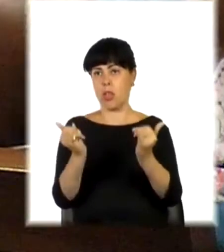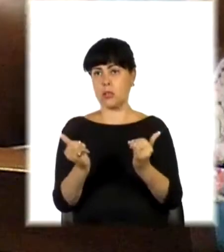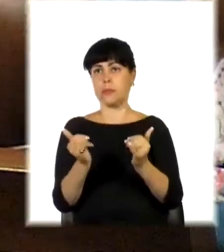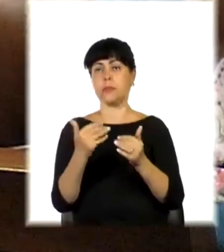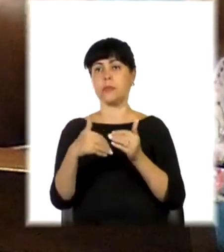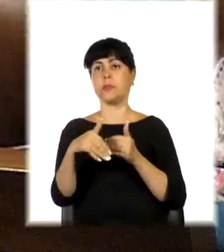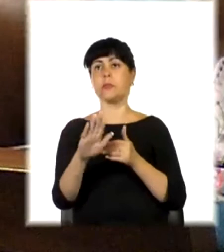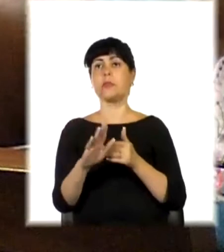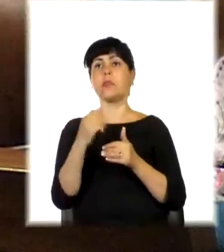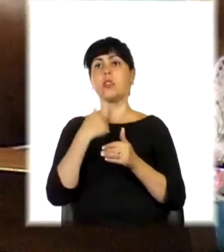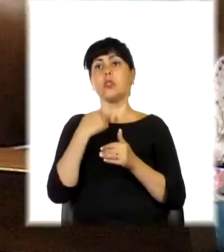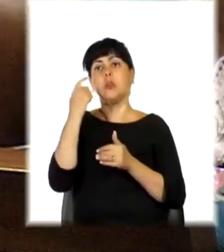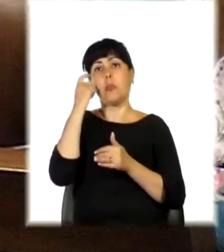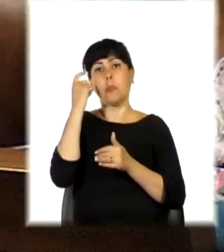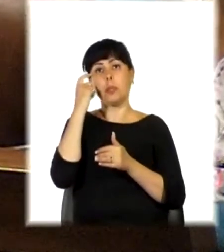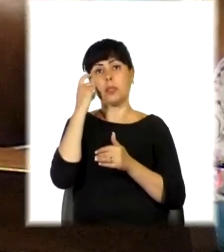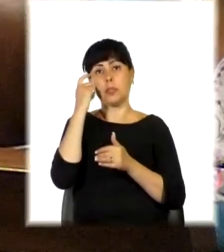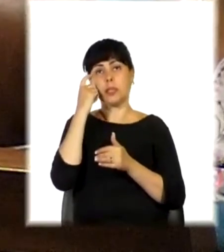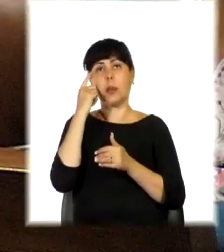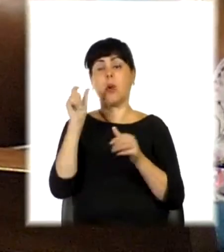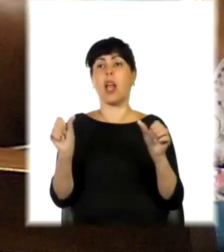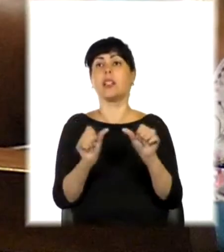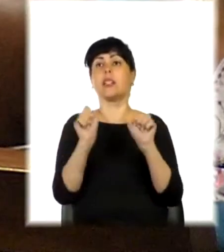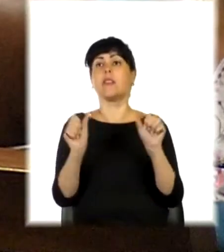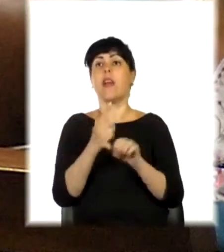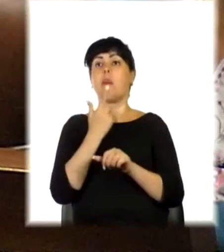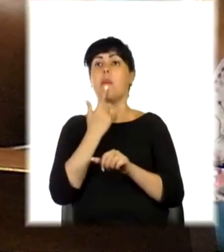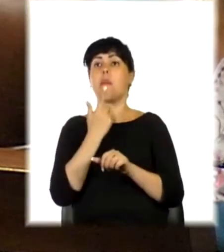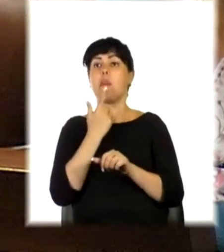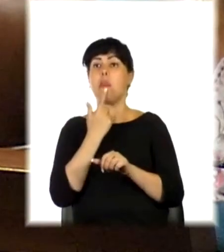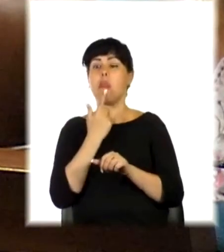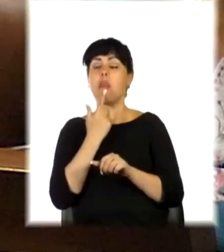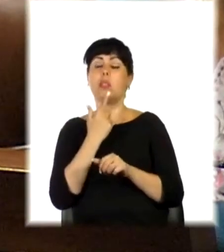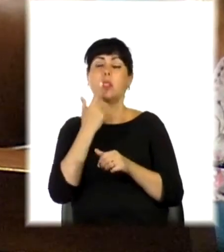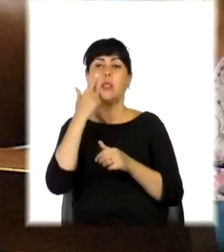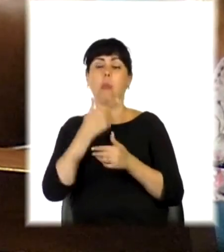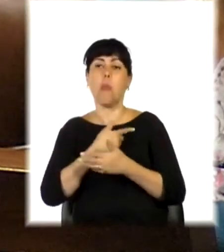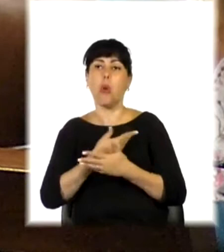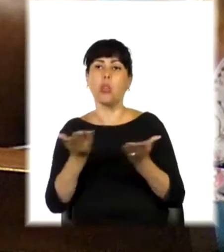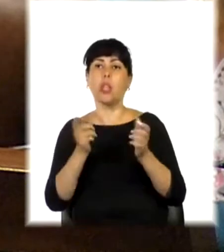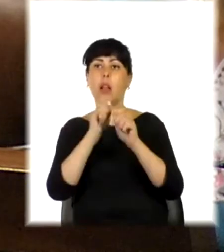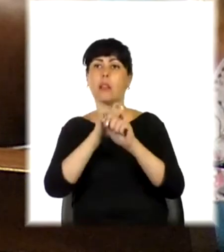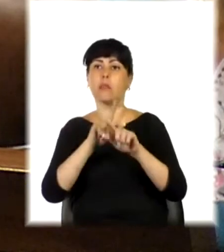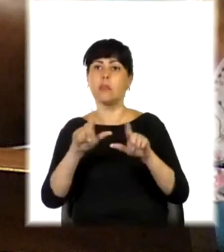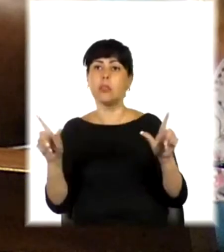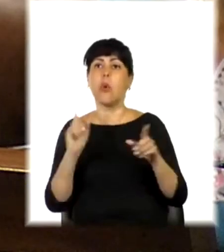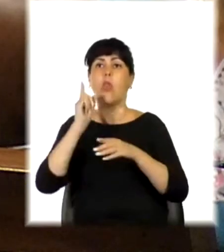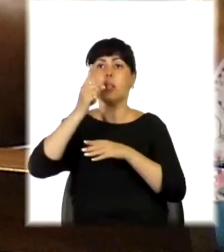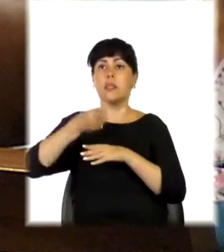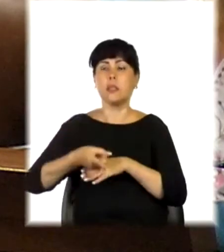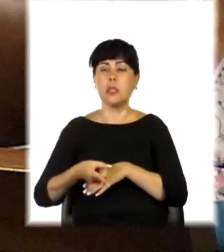pensamos que la actividad política partidaria debe dar señales claras de transparencia en la toma de decisiones